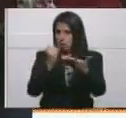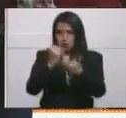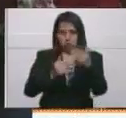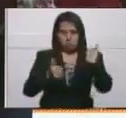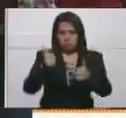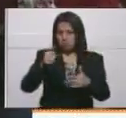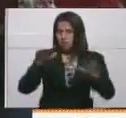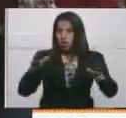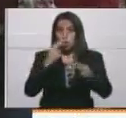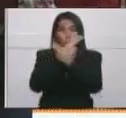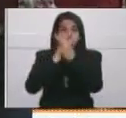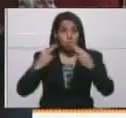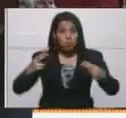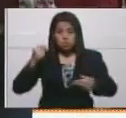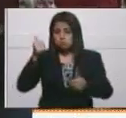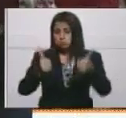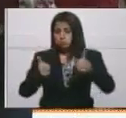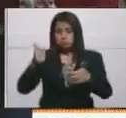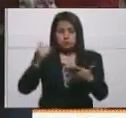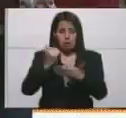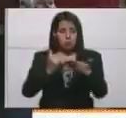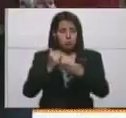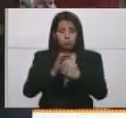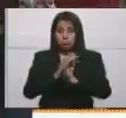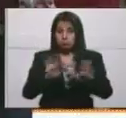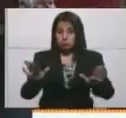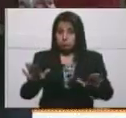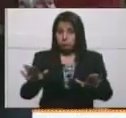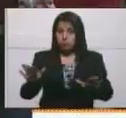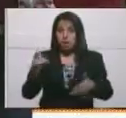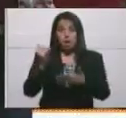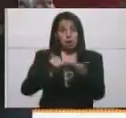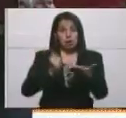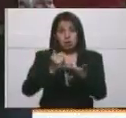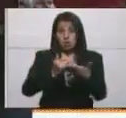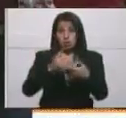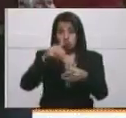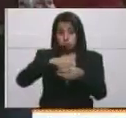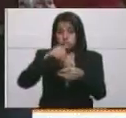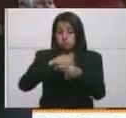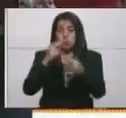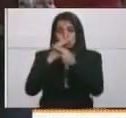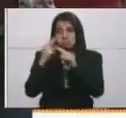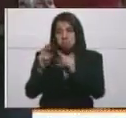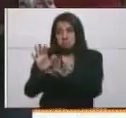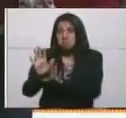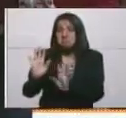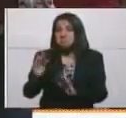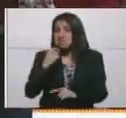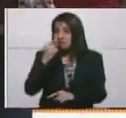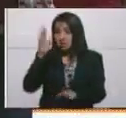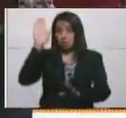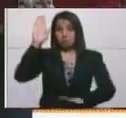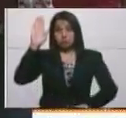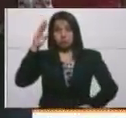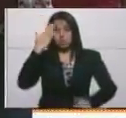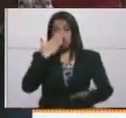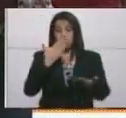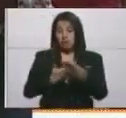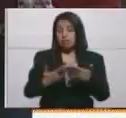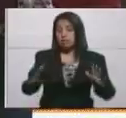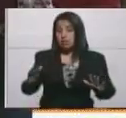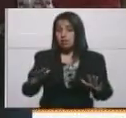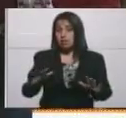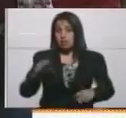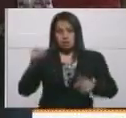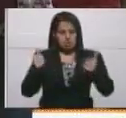se comprometieron a inscribir sus candidatos. Y los inscribieron, cumplieron con la palabra que empeñaron ante mí, inscribieron